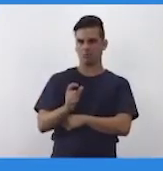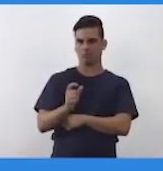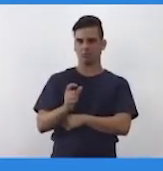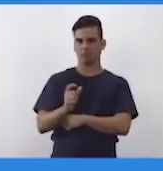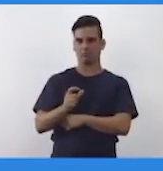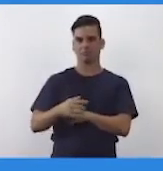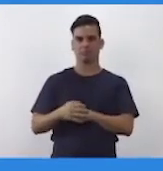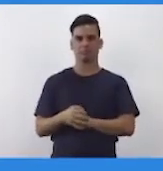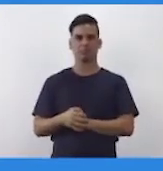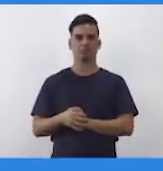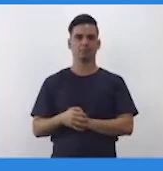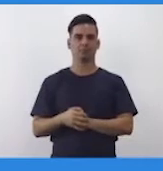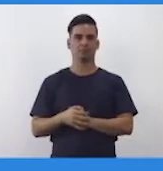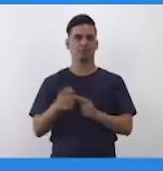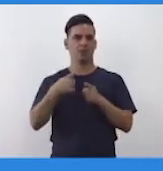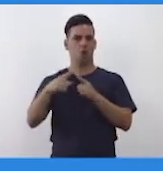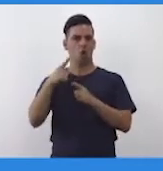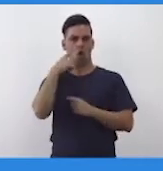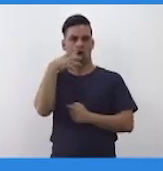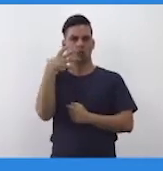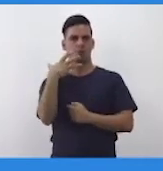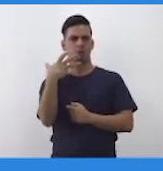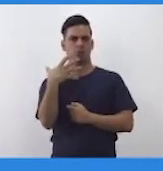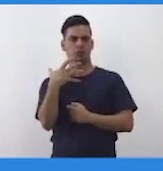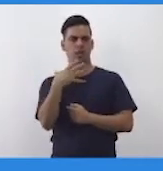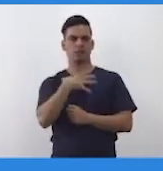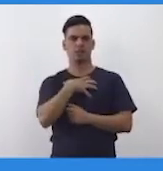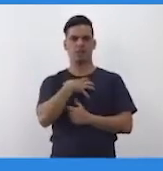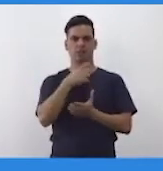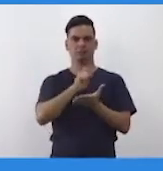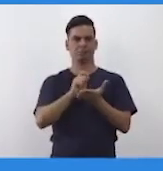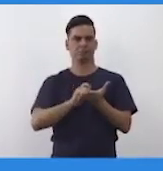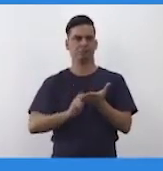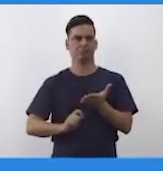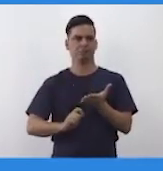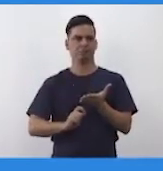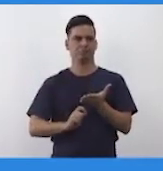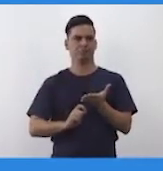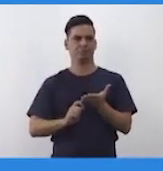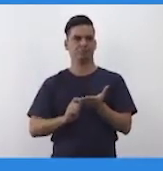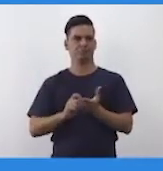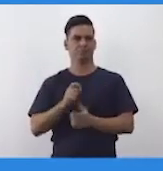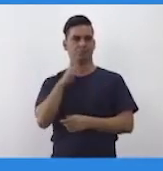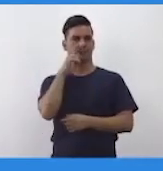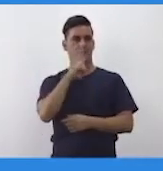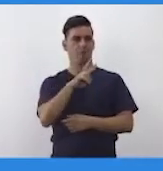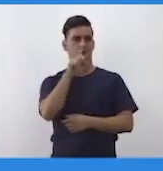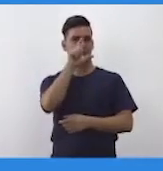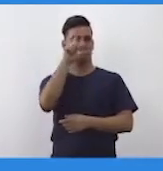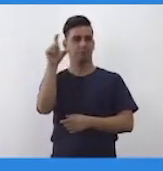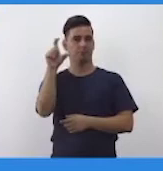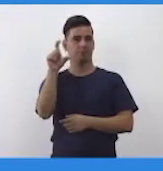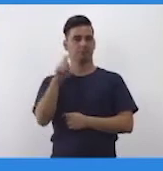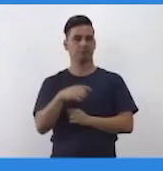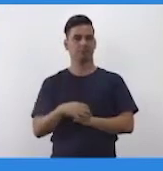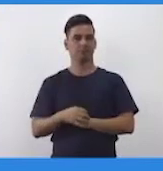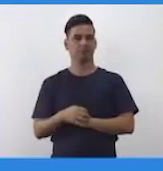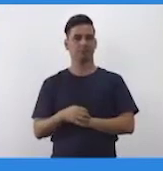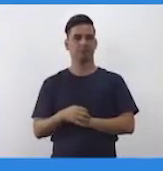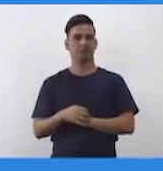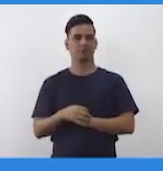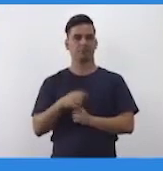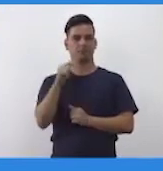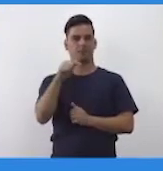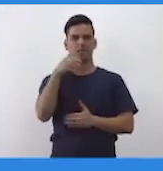tú tienes que puntualizar de este proceso? Ahí lo tienes en el borde inferior. Es un proceso